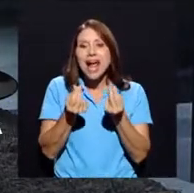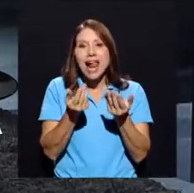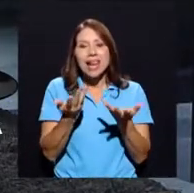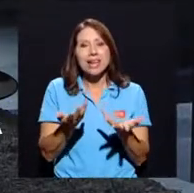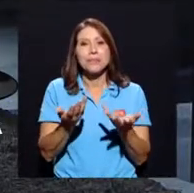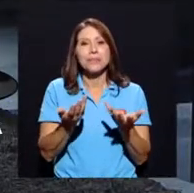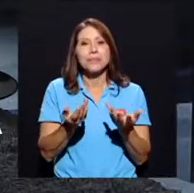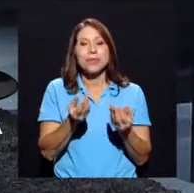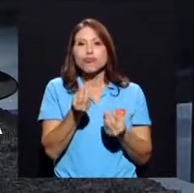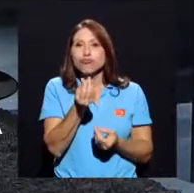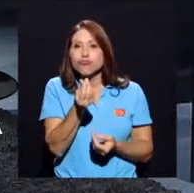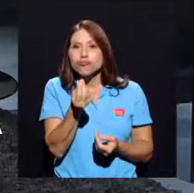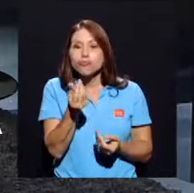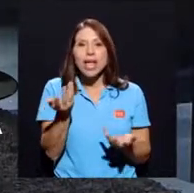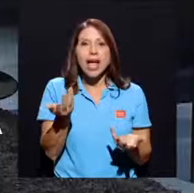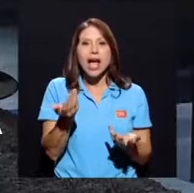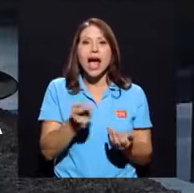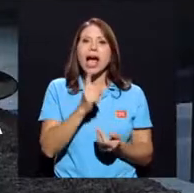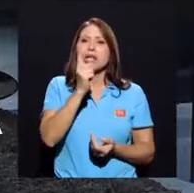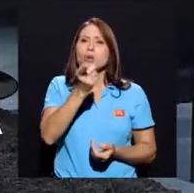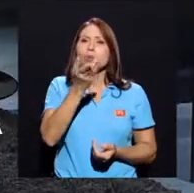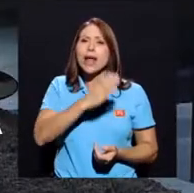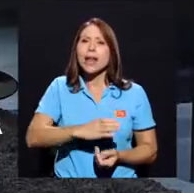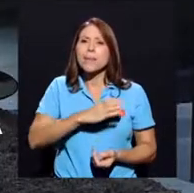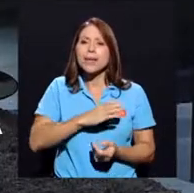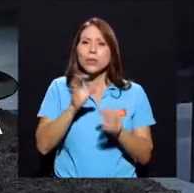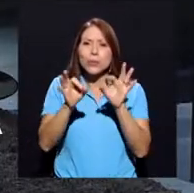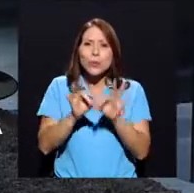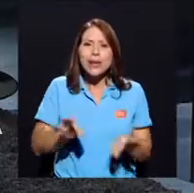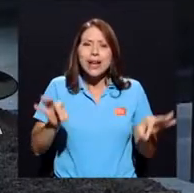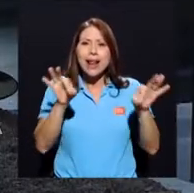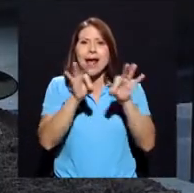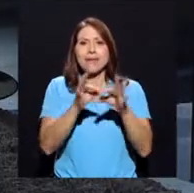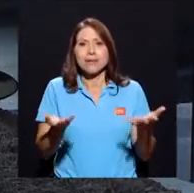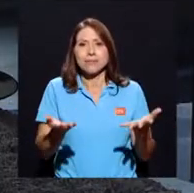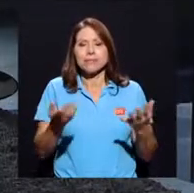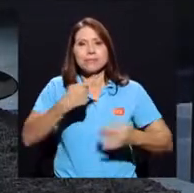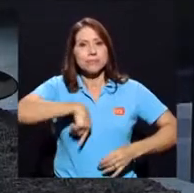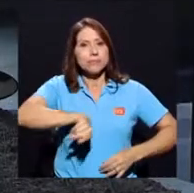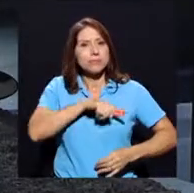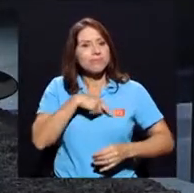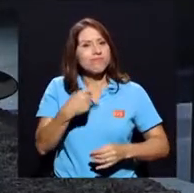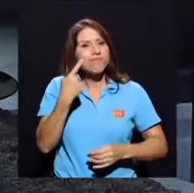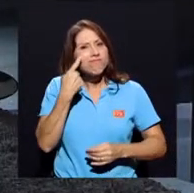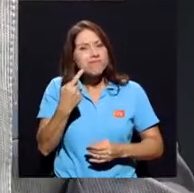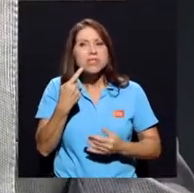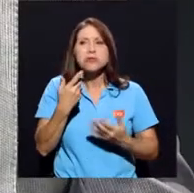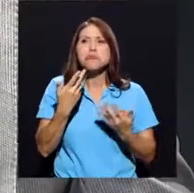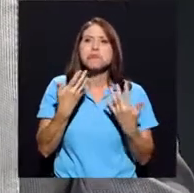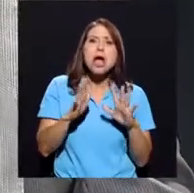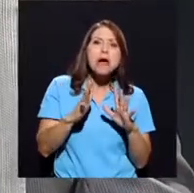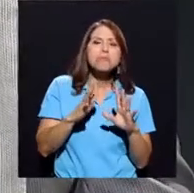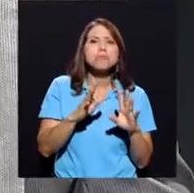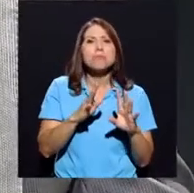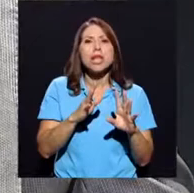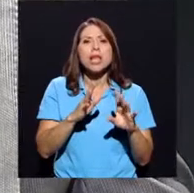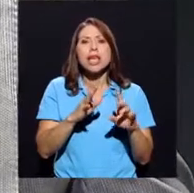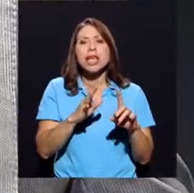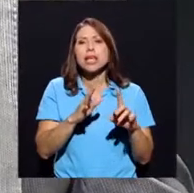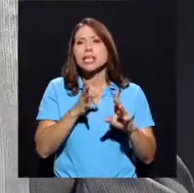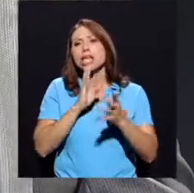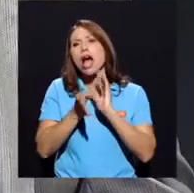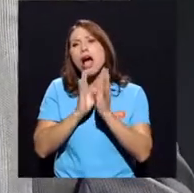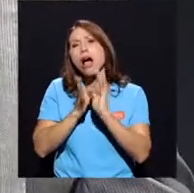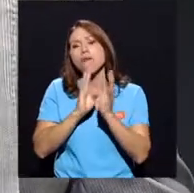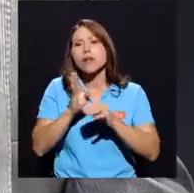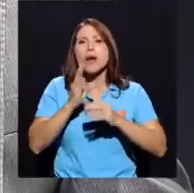hay una hay un elemento que es clave en todo este debate hemos visto cómo se habla mucho de